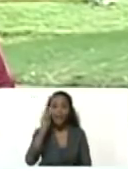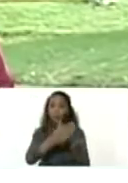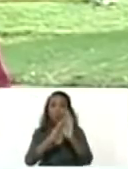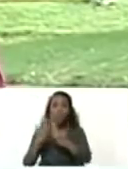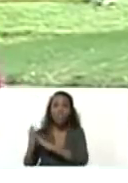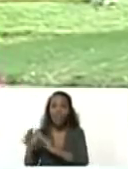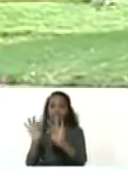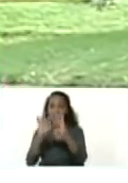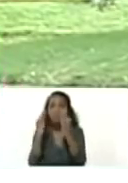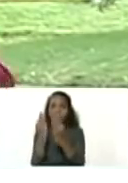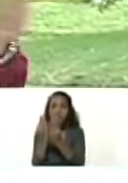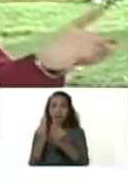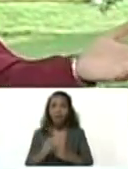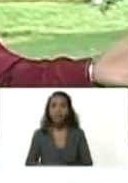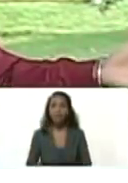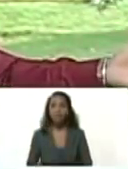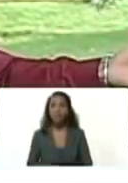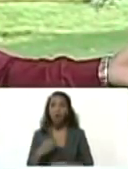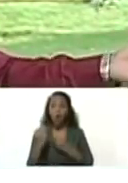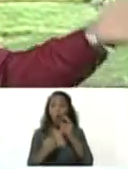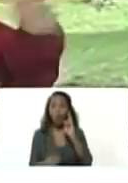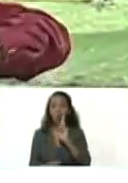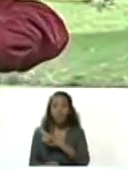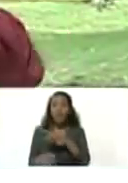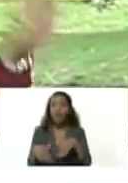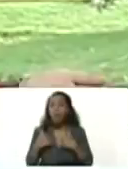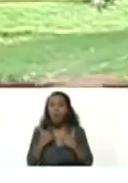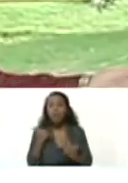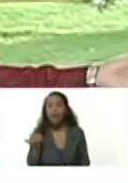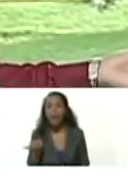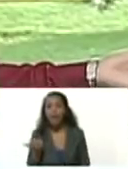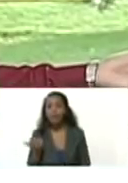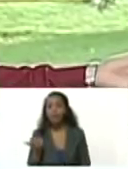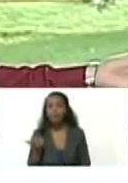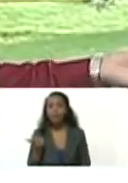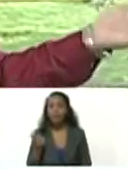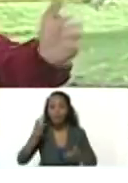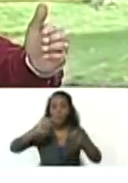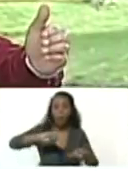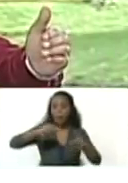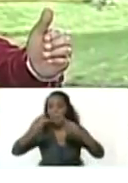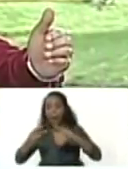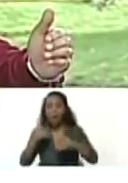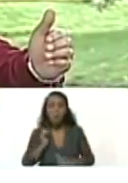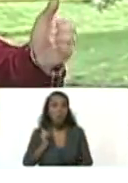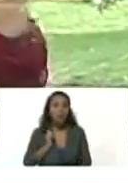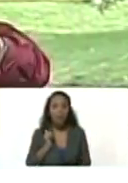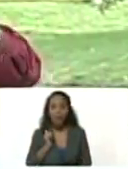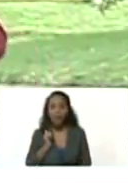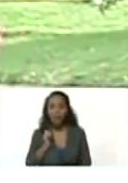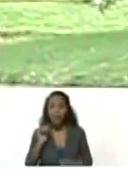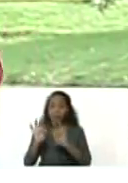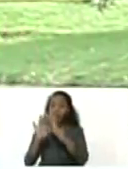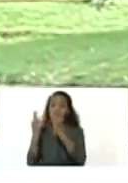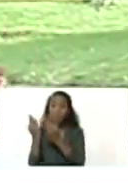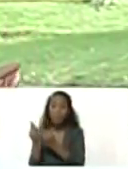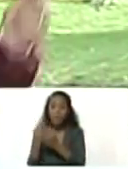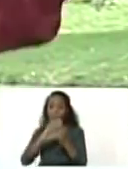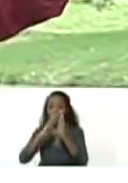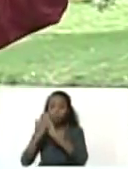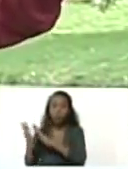familia. Como la vea, al derecho o al revés. Familia, comunidad y